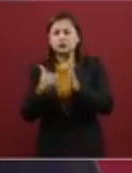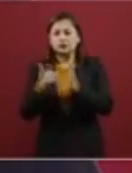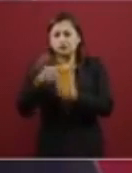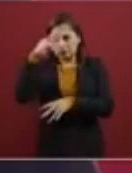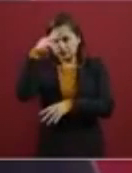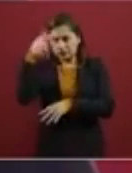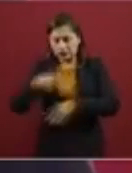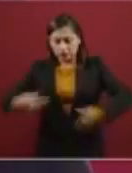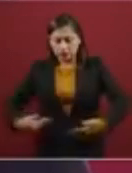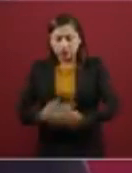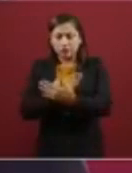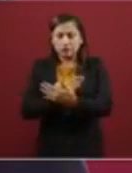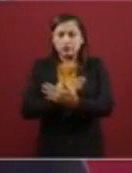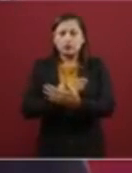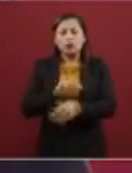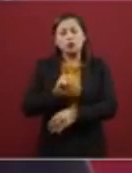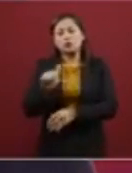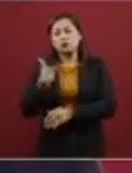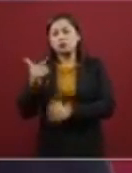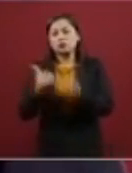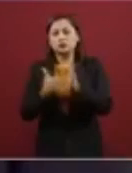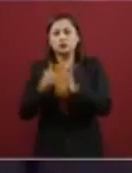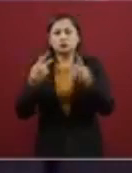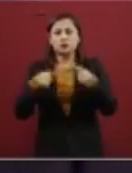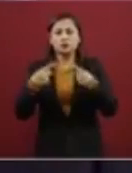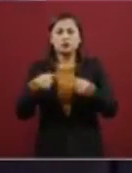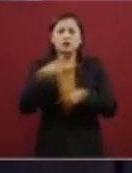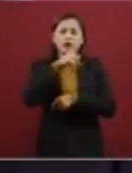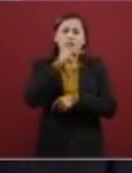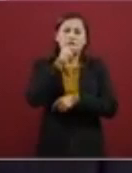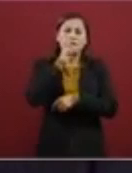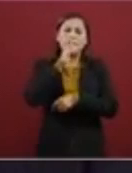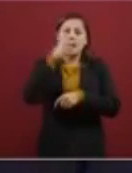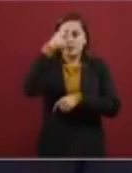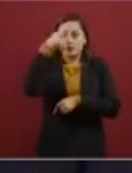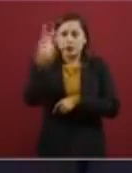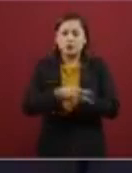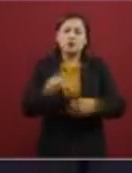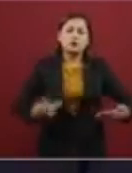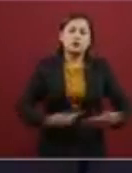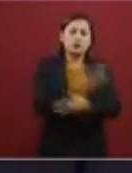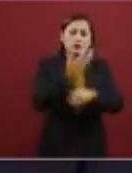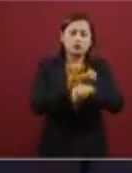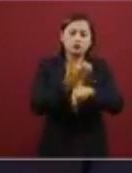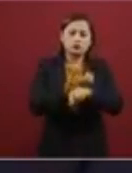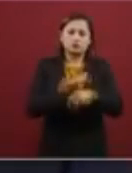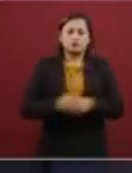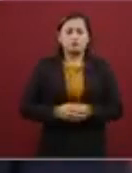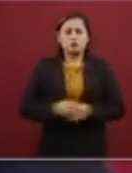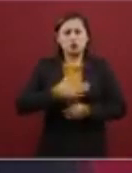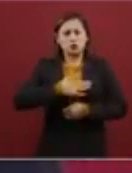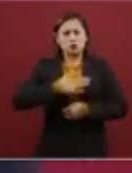millones de padres mexicanos. Entonces, voy a actuar de manera responsable.